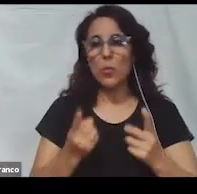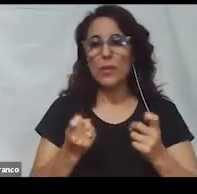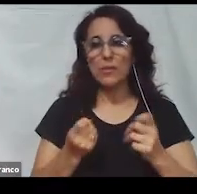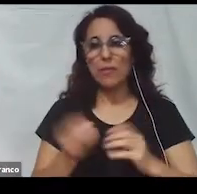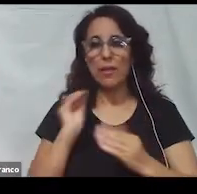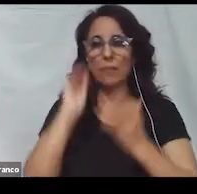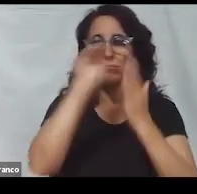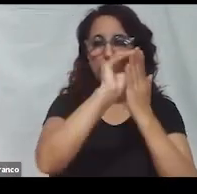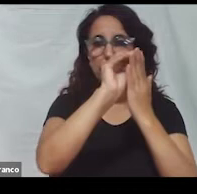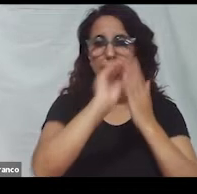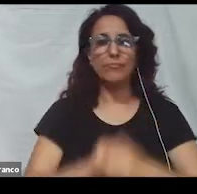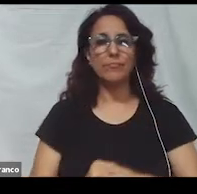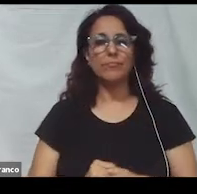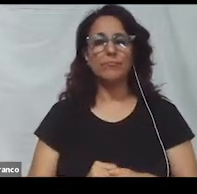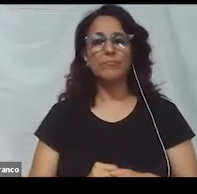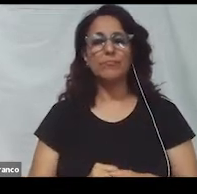también.